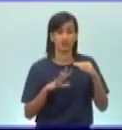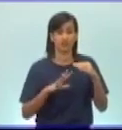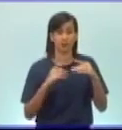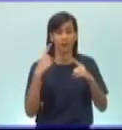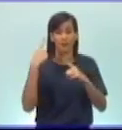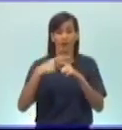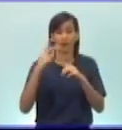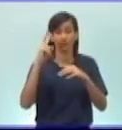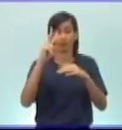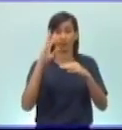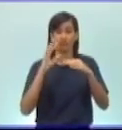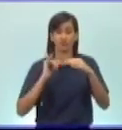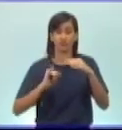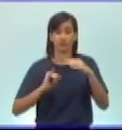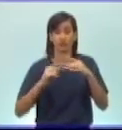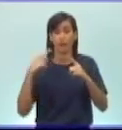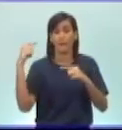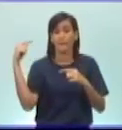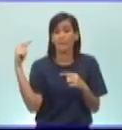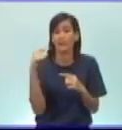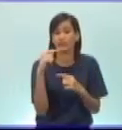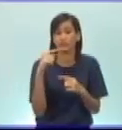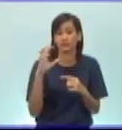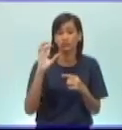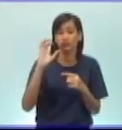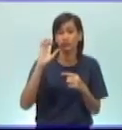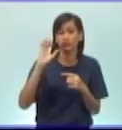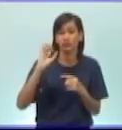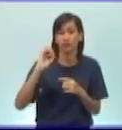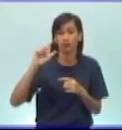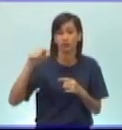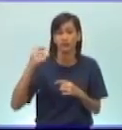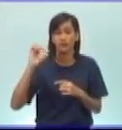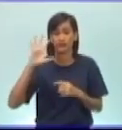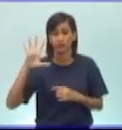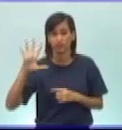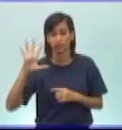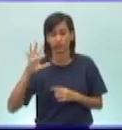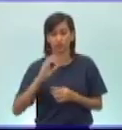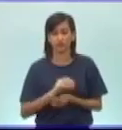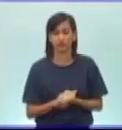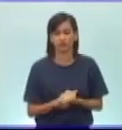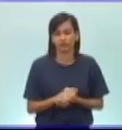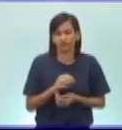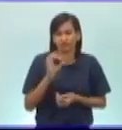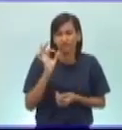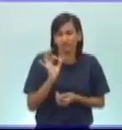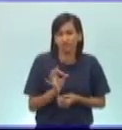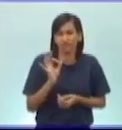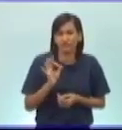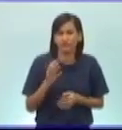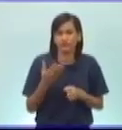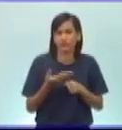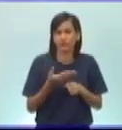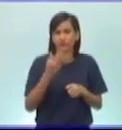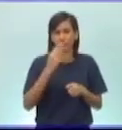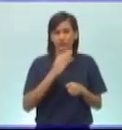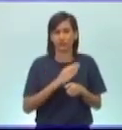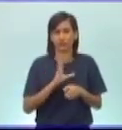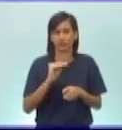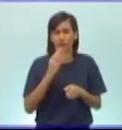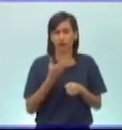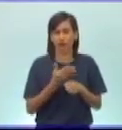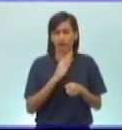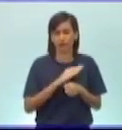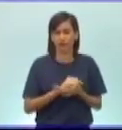sextos menos 5 décimas. Como mismo dijimos anteriormente, de esta manera